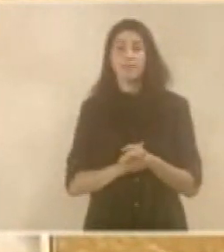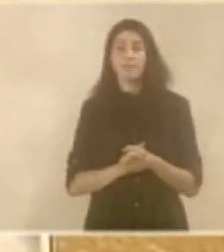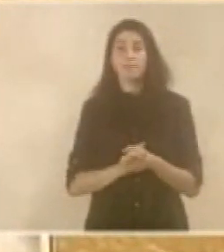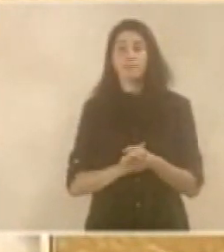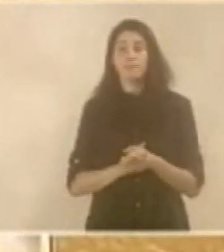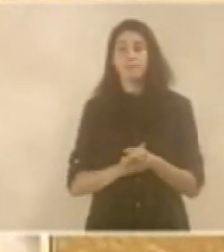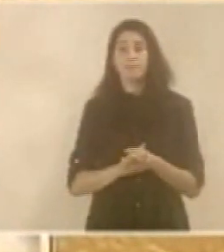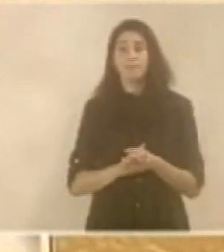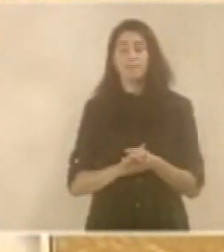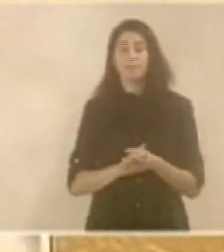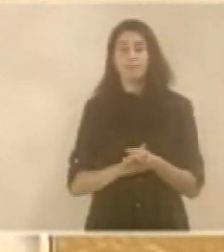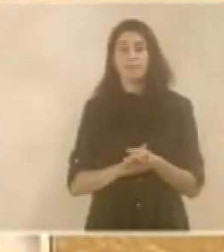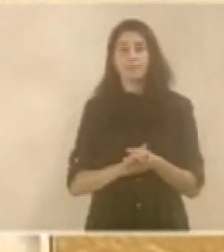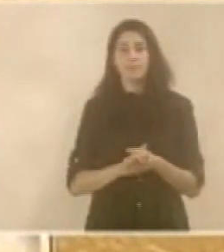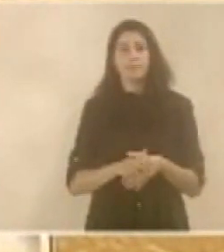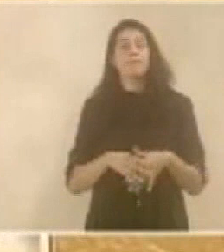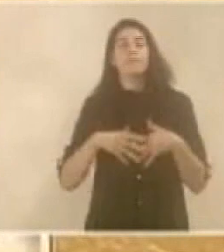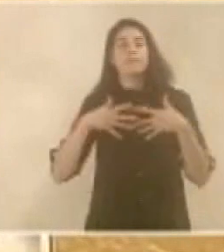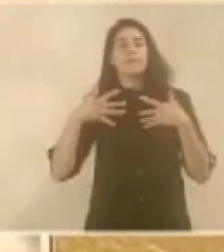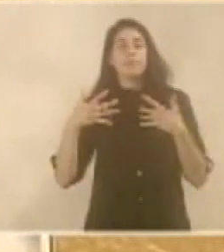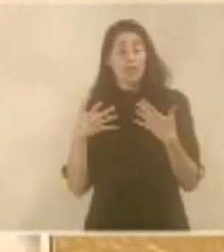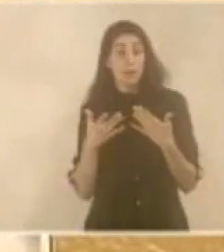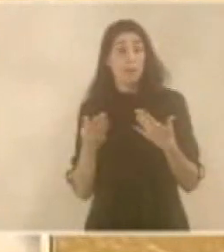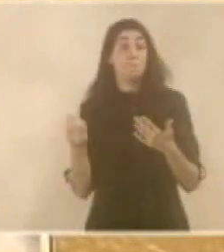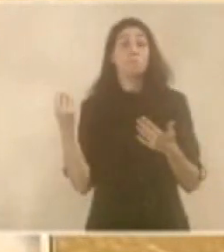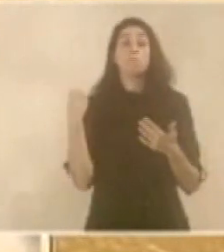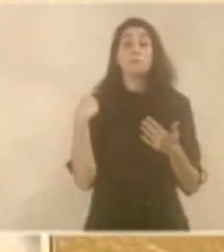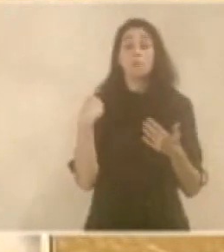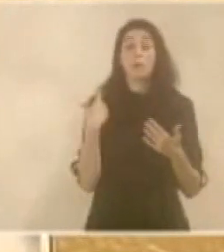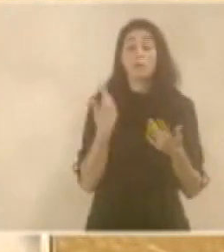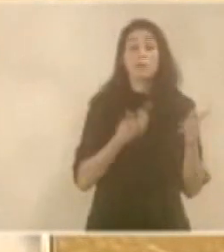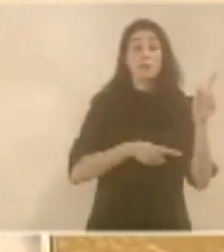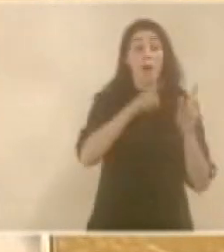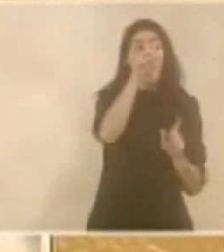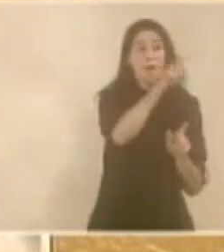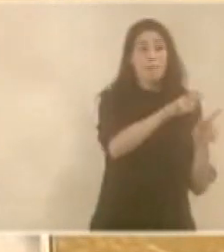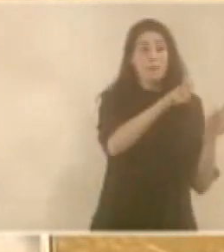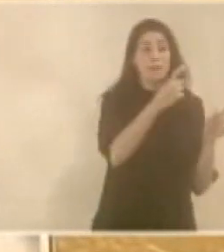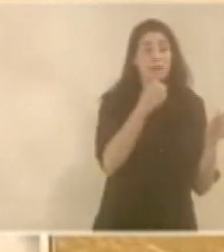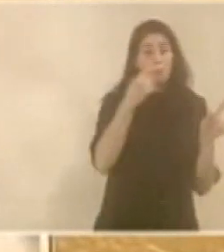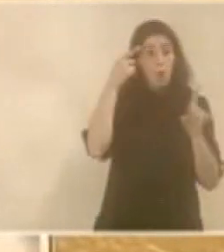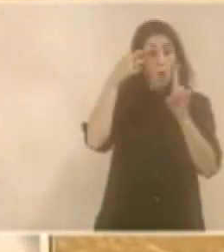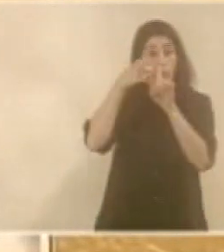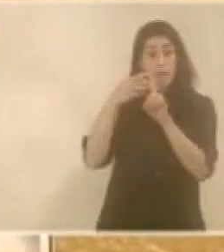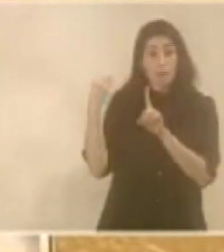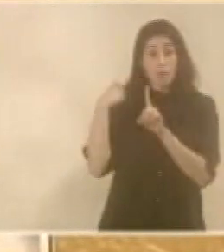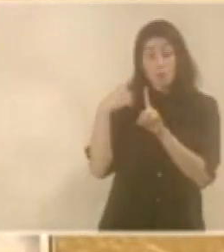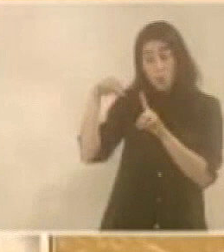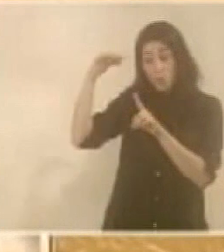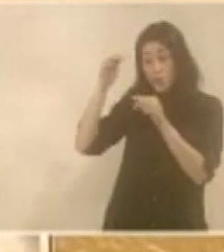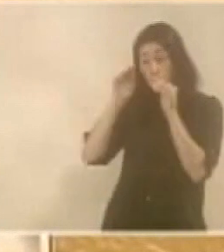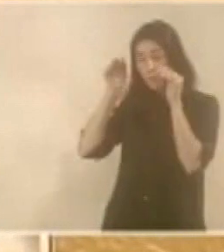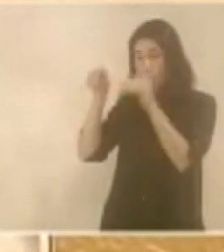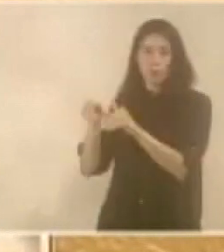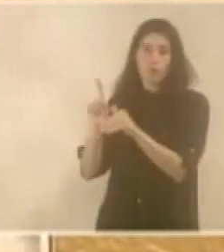la divergencia de esfuerzos simultáneos en vez de concentración en un solo objetivo. Equipados y armados por los